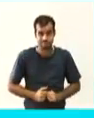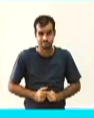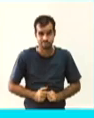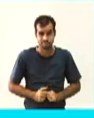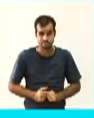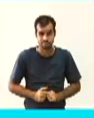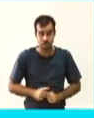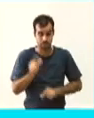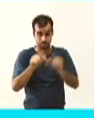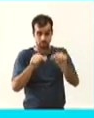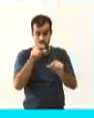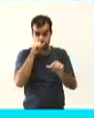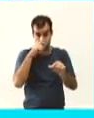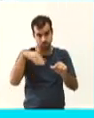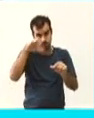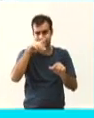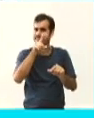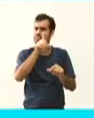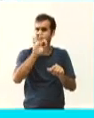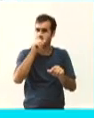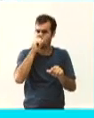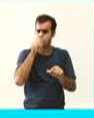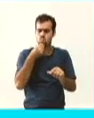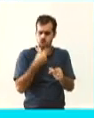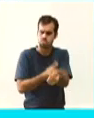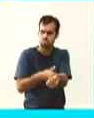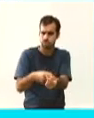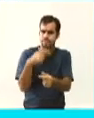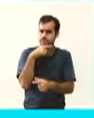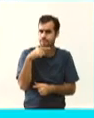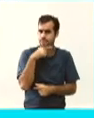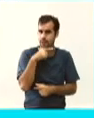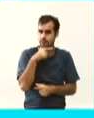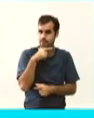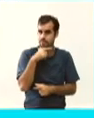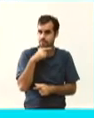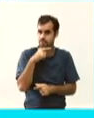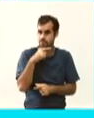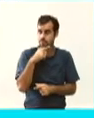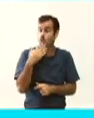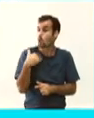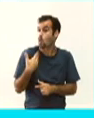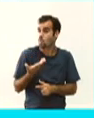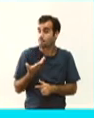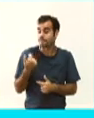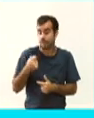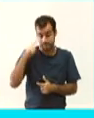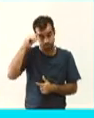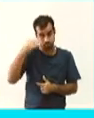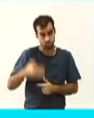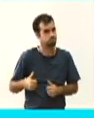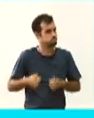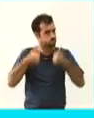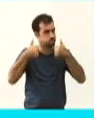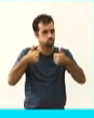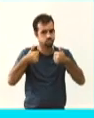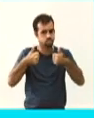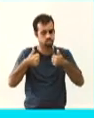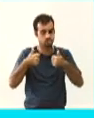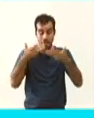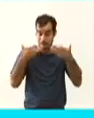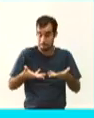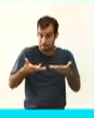los mayores de 18 años podemos donar sangre teniendo en cuenta estos requisitos. Debes gozar de buena salud y pesar más de